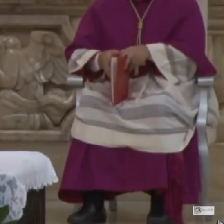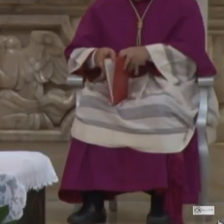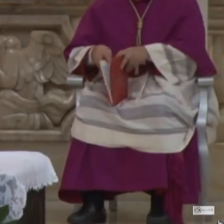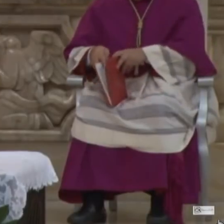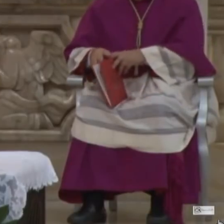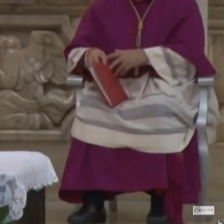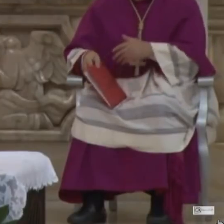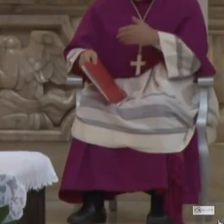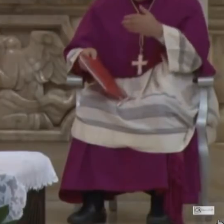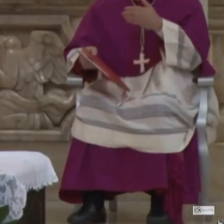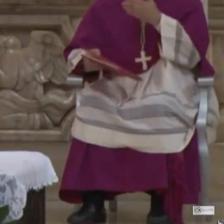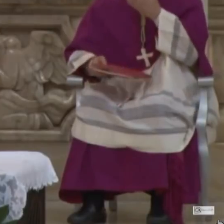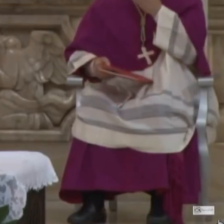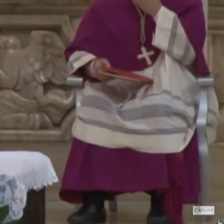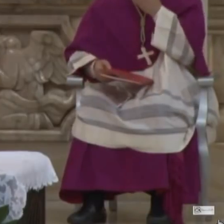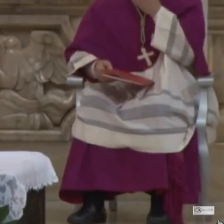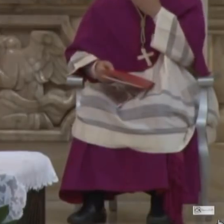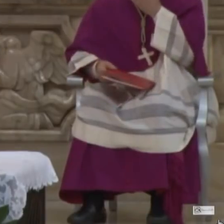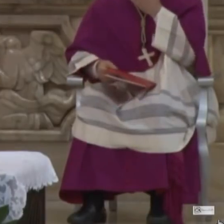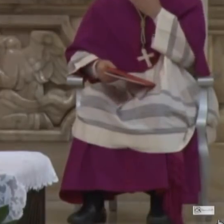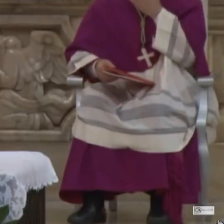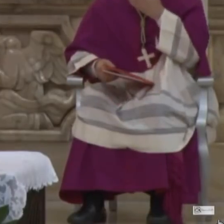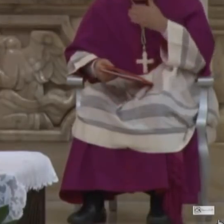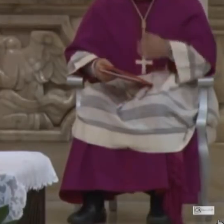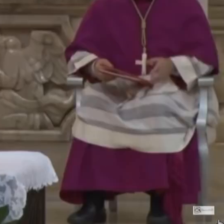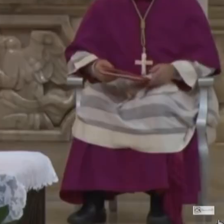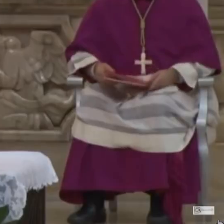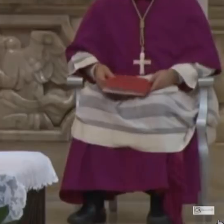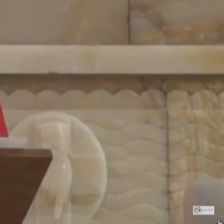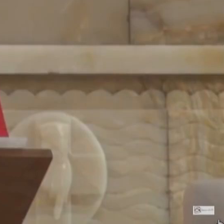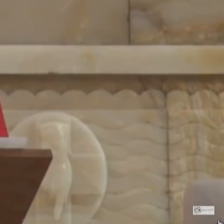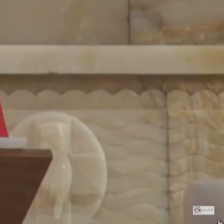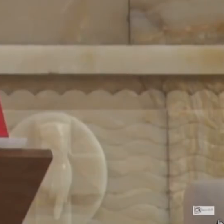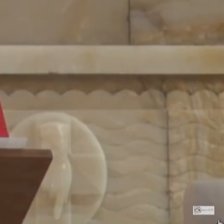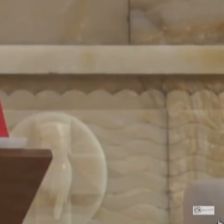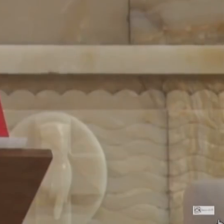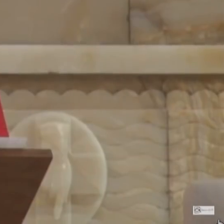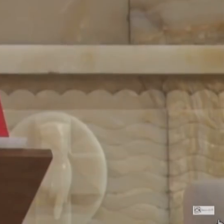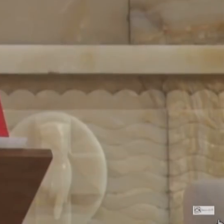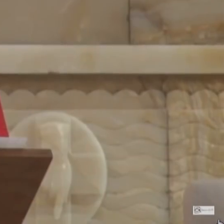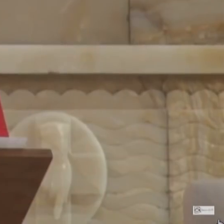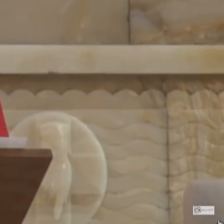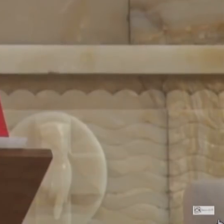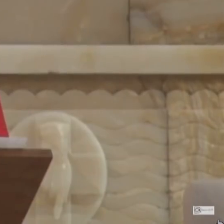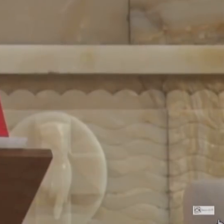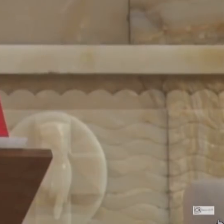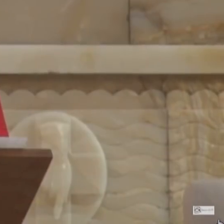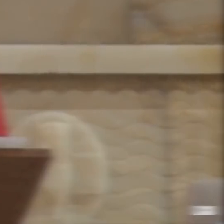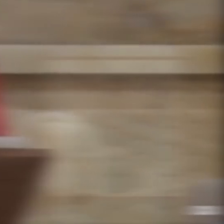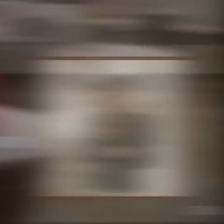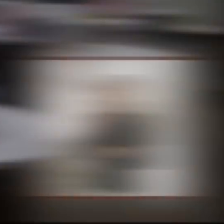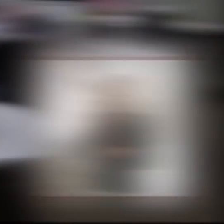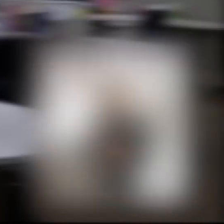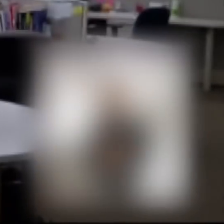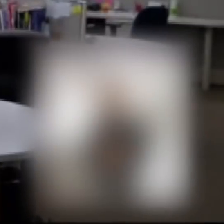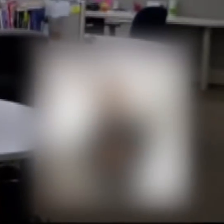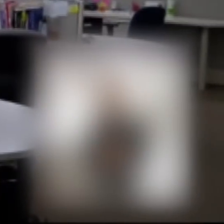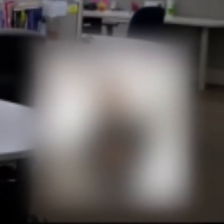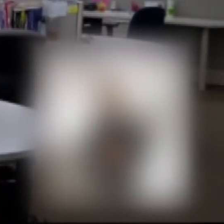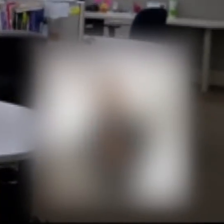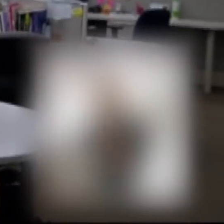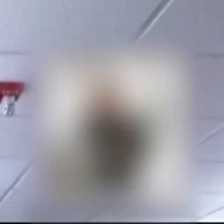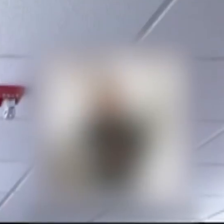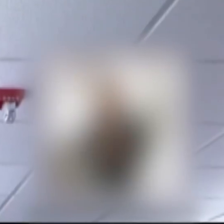anhelada equidad social y tengan como fruto la paz y la seguridad. A